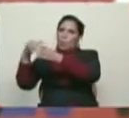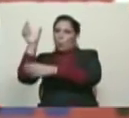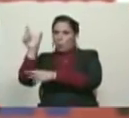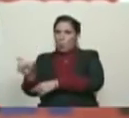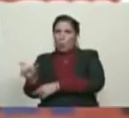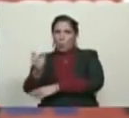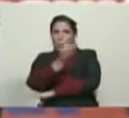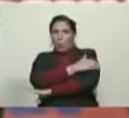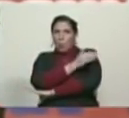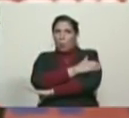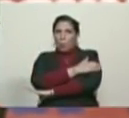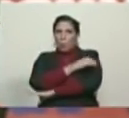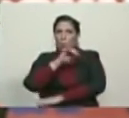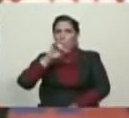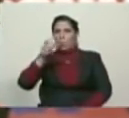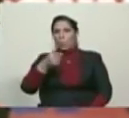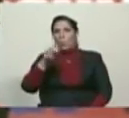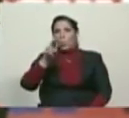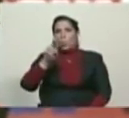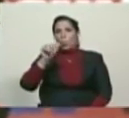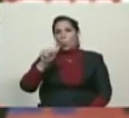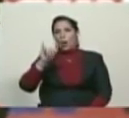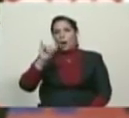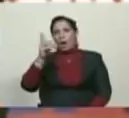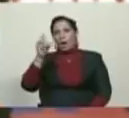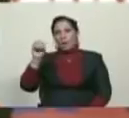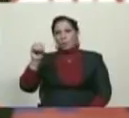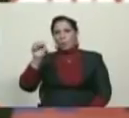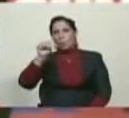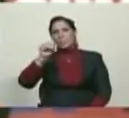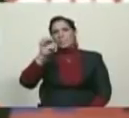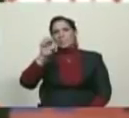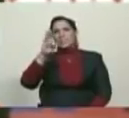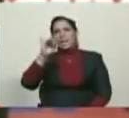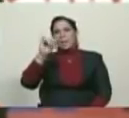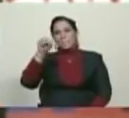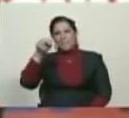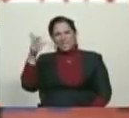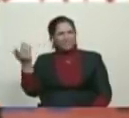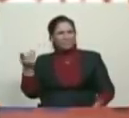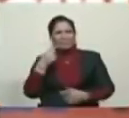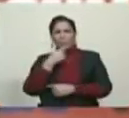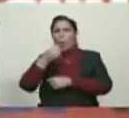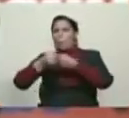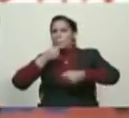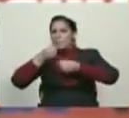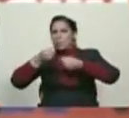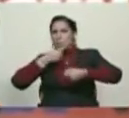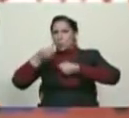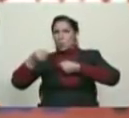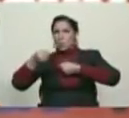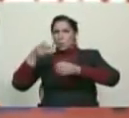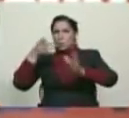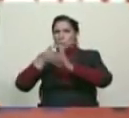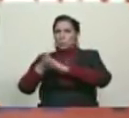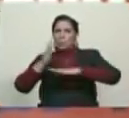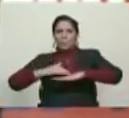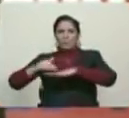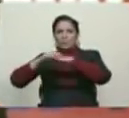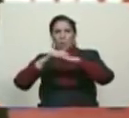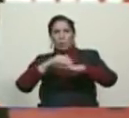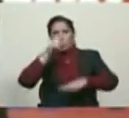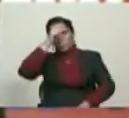Juan Guaidó, por el SEBIN. ¿Qué opinión le merece a esto sucedido el pasado